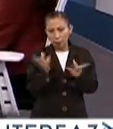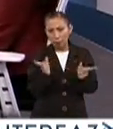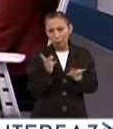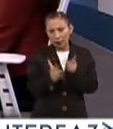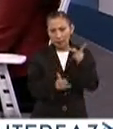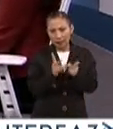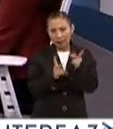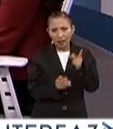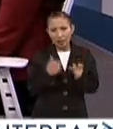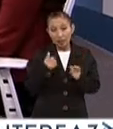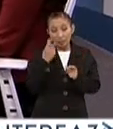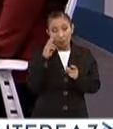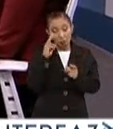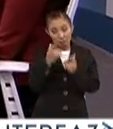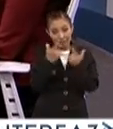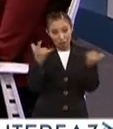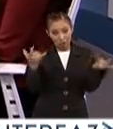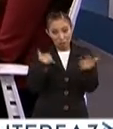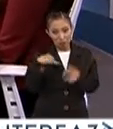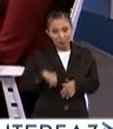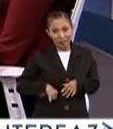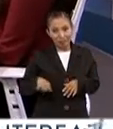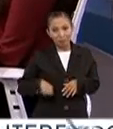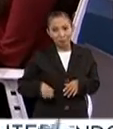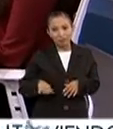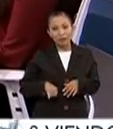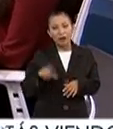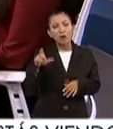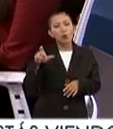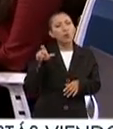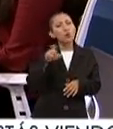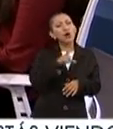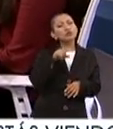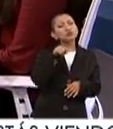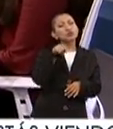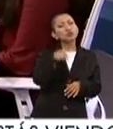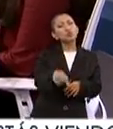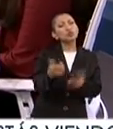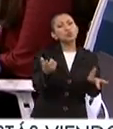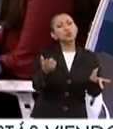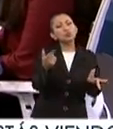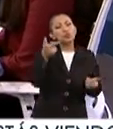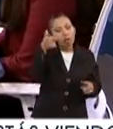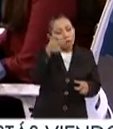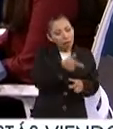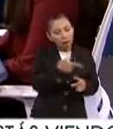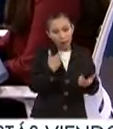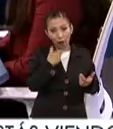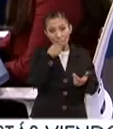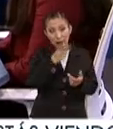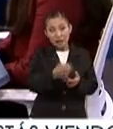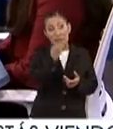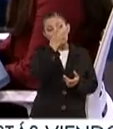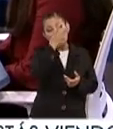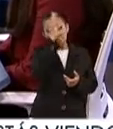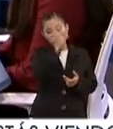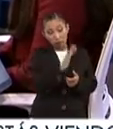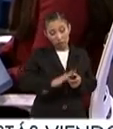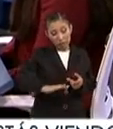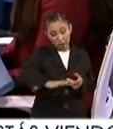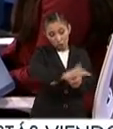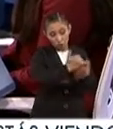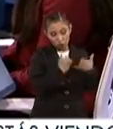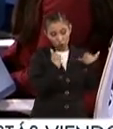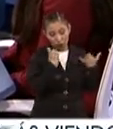afuera del aire y me parece una anécdota muy interesante. ¿En qué momento se descubre, porque decías 3% de